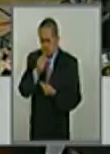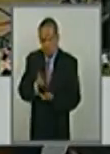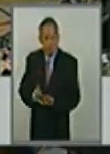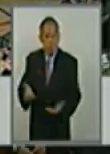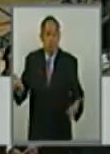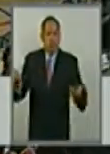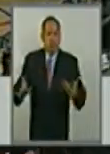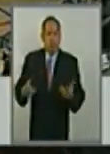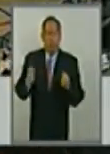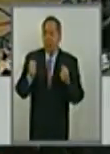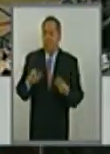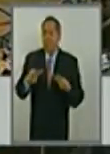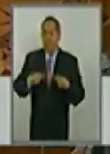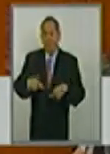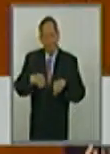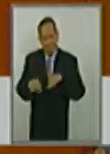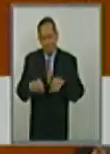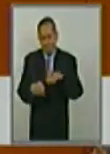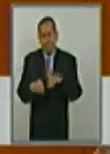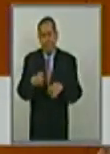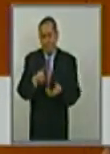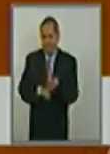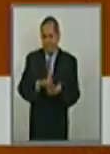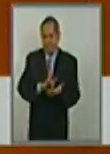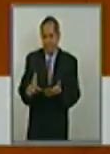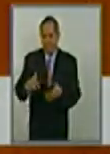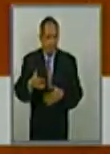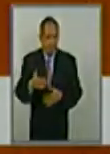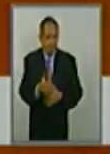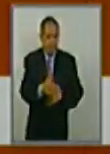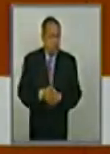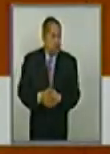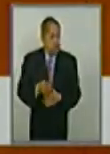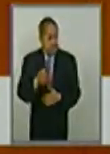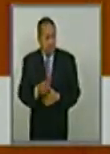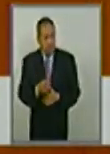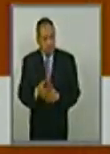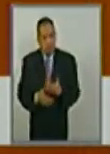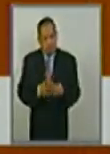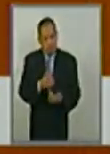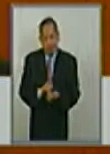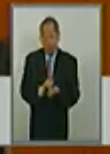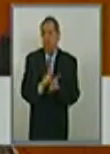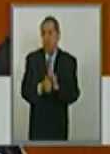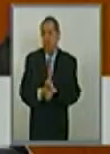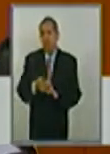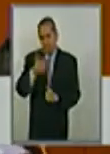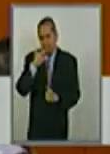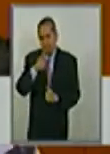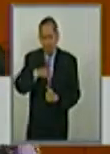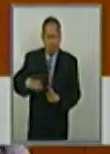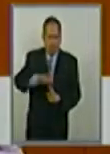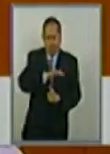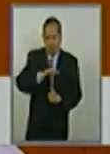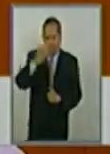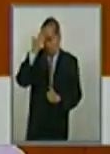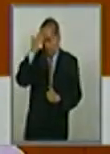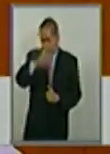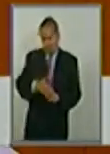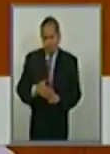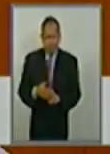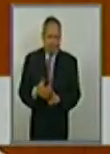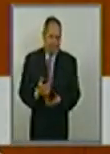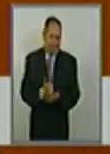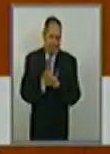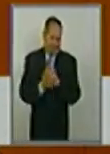trabajo para muchas personas. La pesca ha evolucionado y hoy reconocemos el alto valor